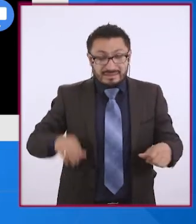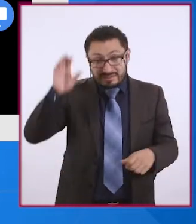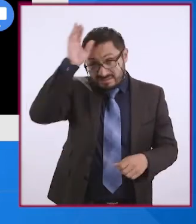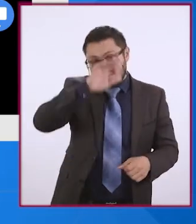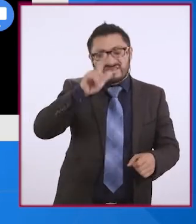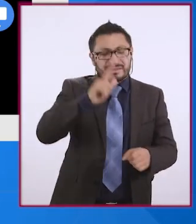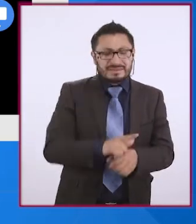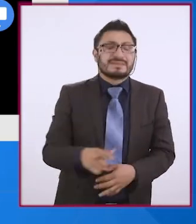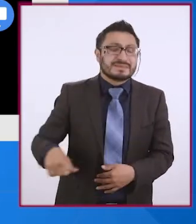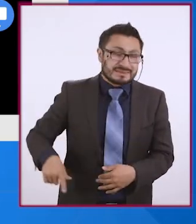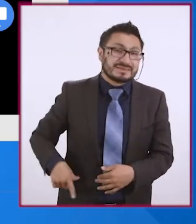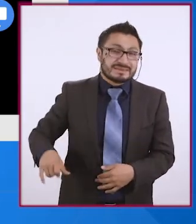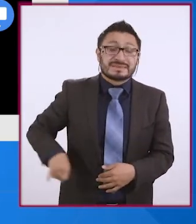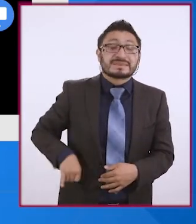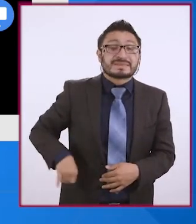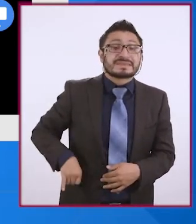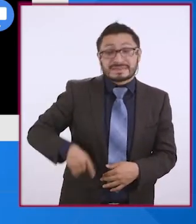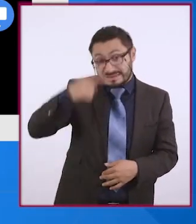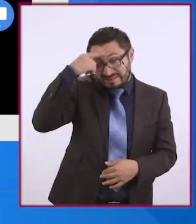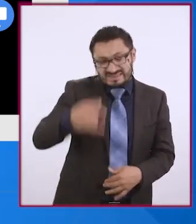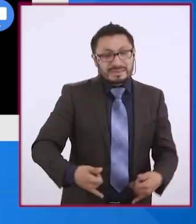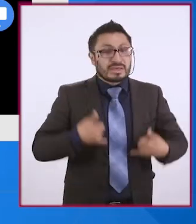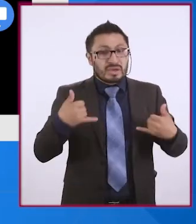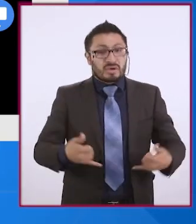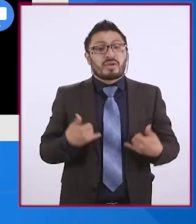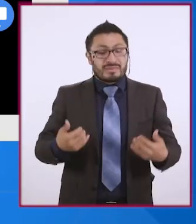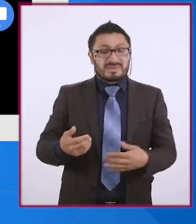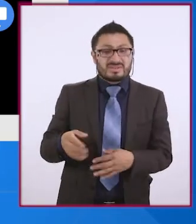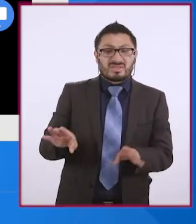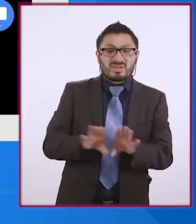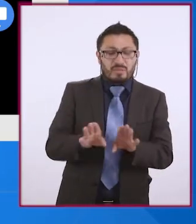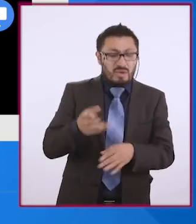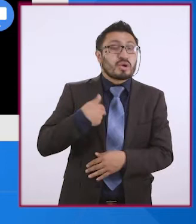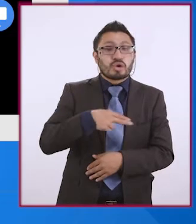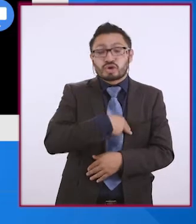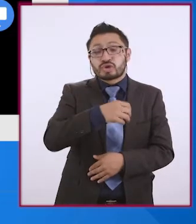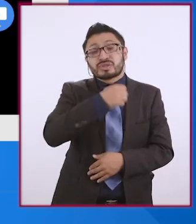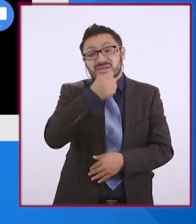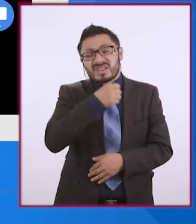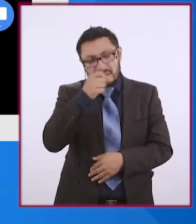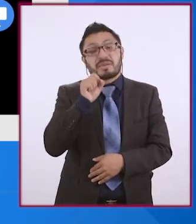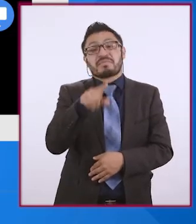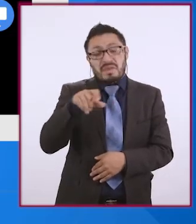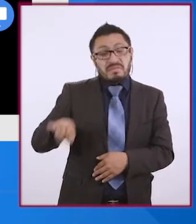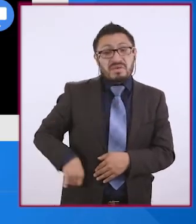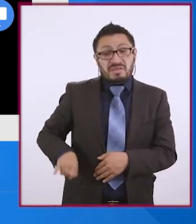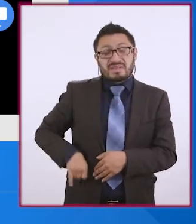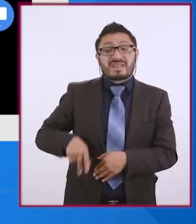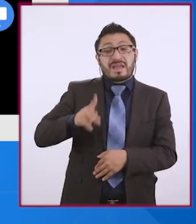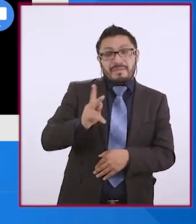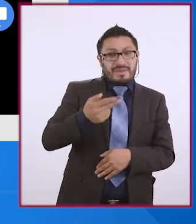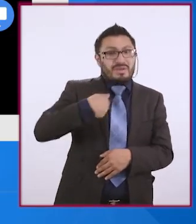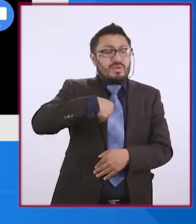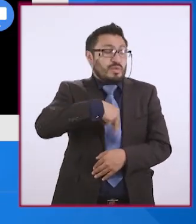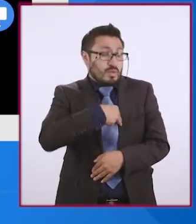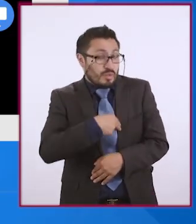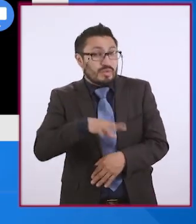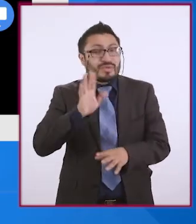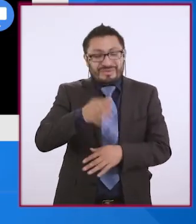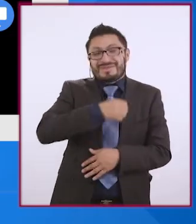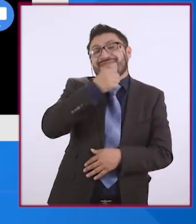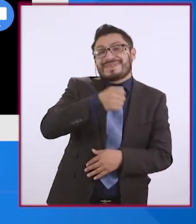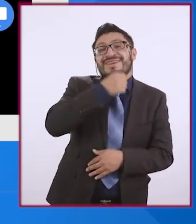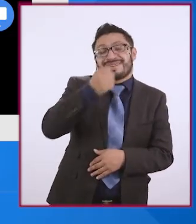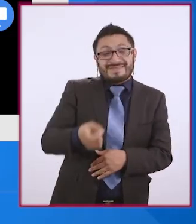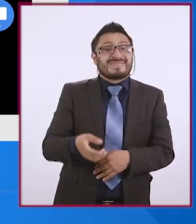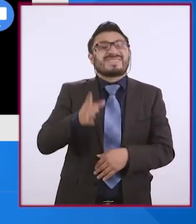en particular a los jóvenes, no quiero decir que a los viejos no nos interesen también, pero los que ya llevamos un camino andado ya tenemos